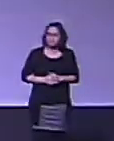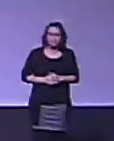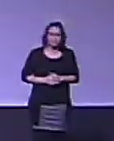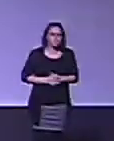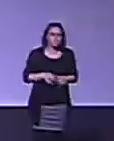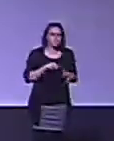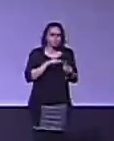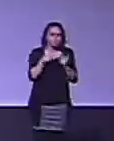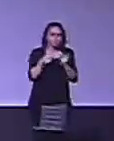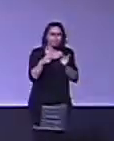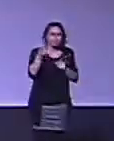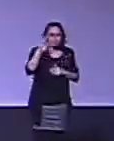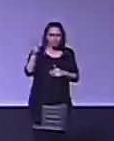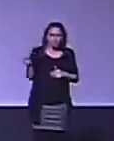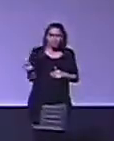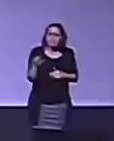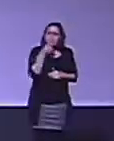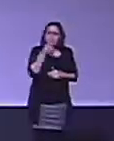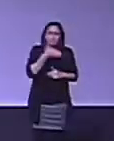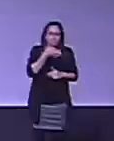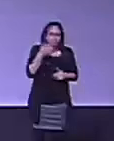Bueno, kaixo, arratsaldeon denoi.